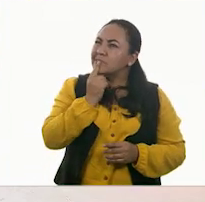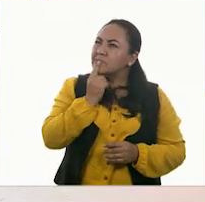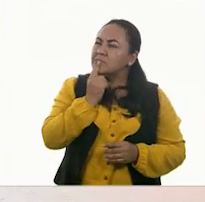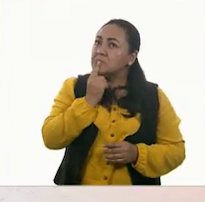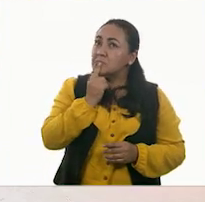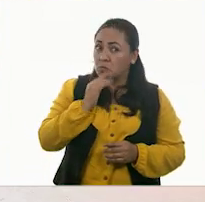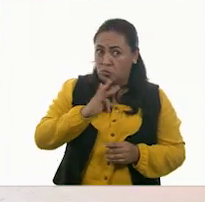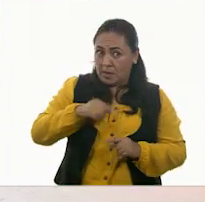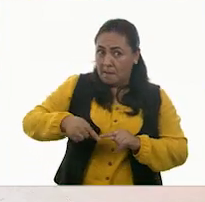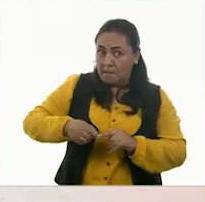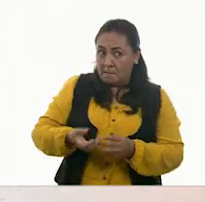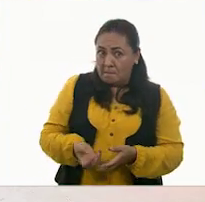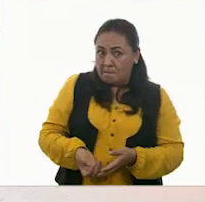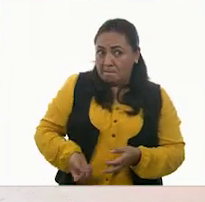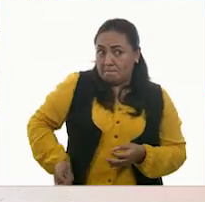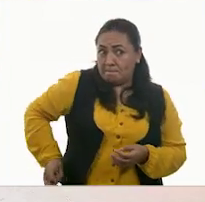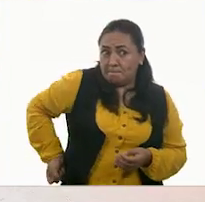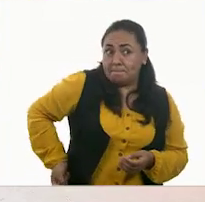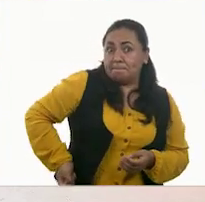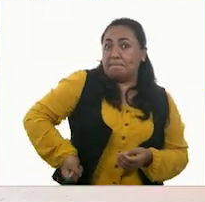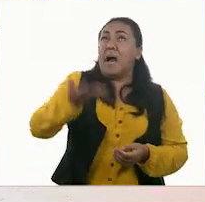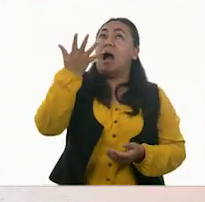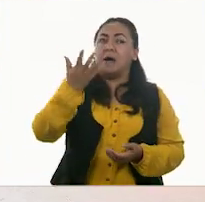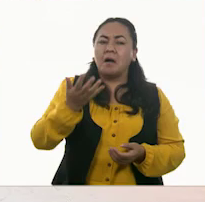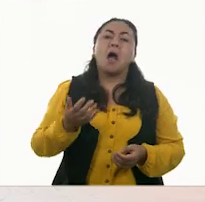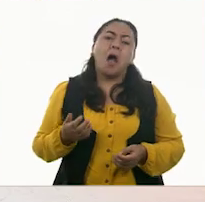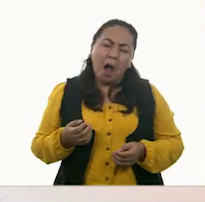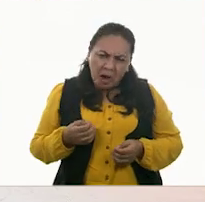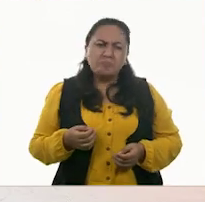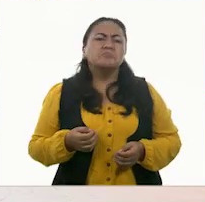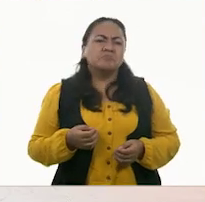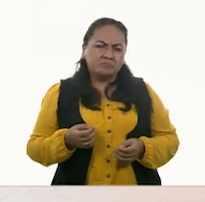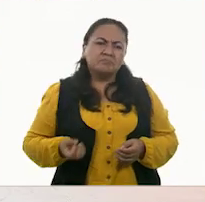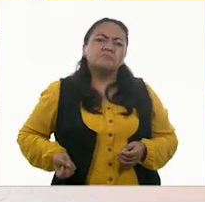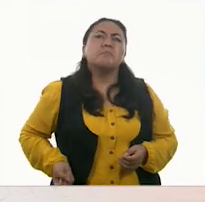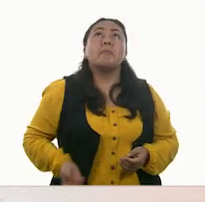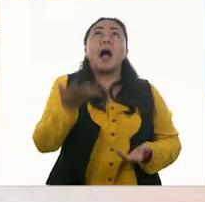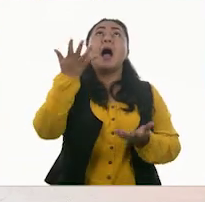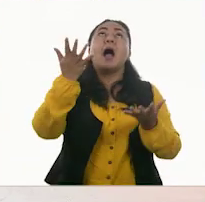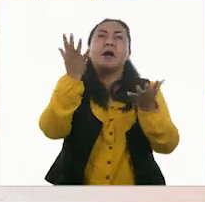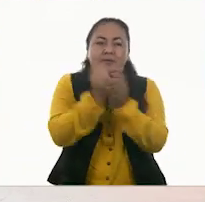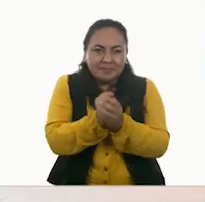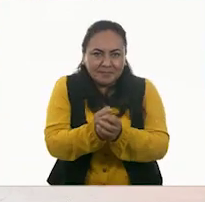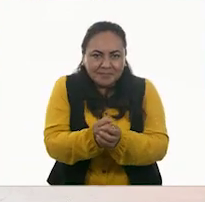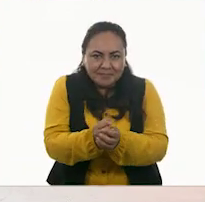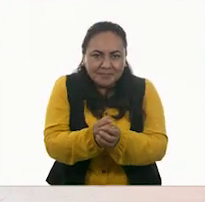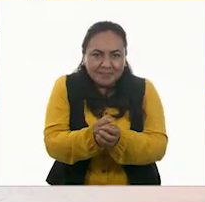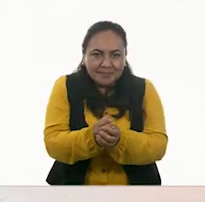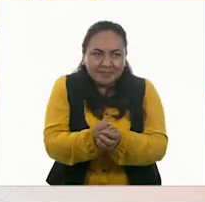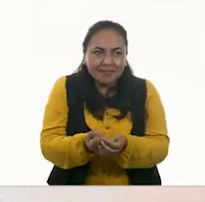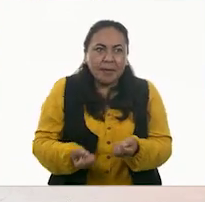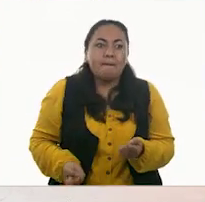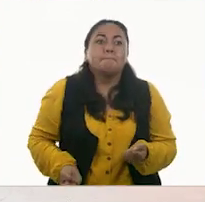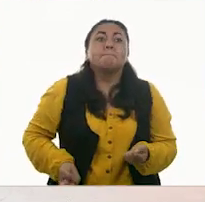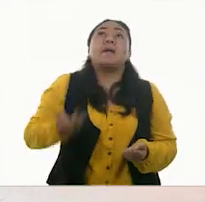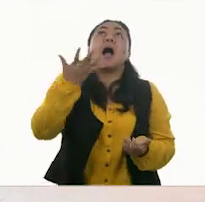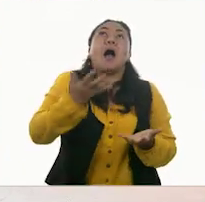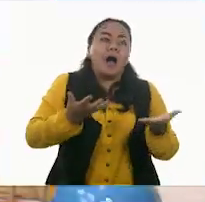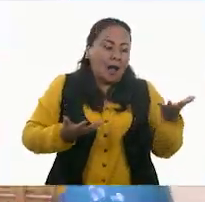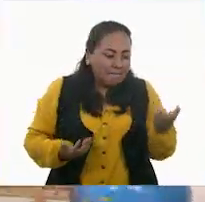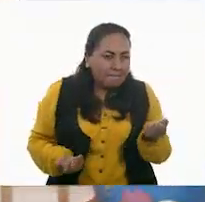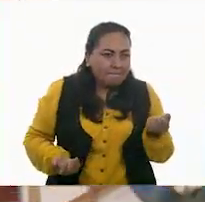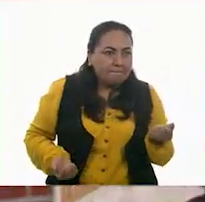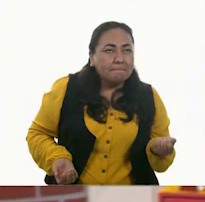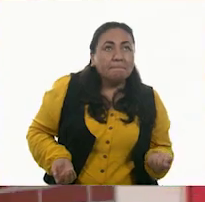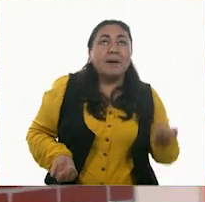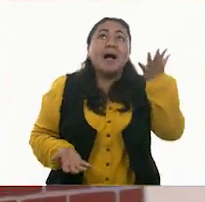lanzarlo. Va, venga, lanzamos. Lanzamos y cachamos. Venga, vamos a manipular el material. Seguimos